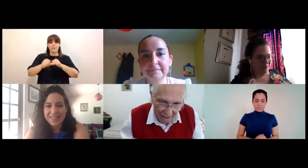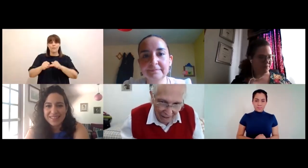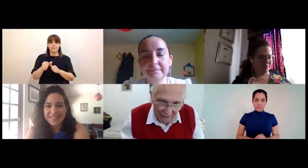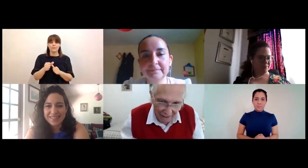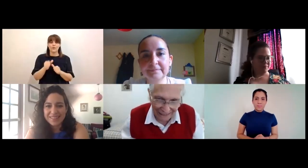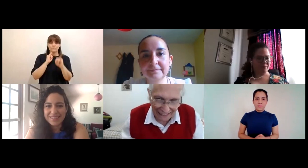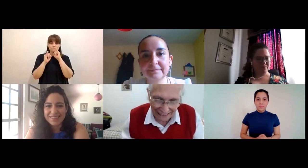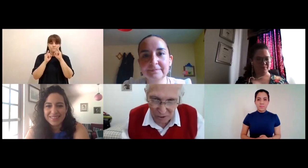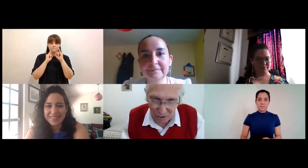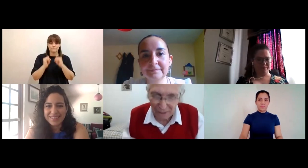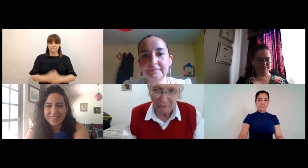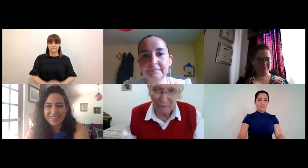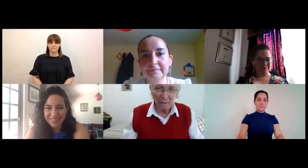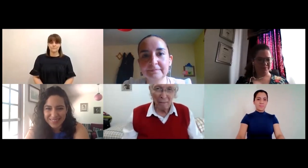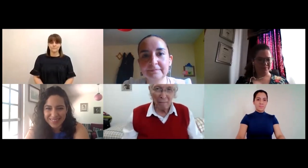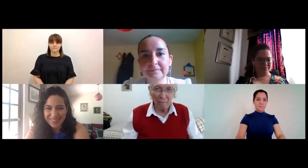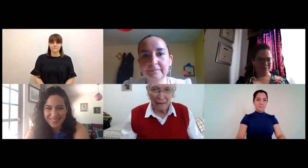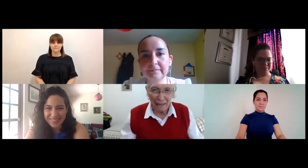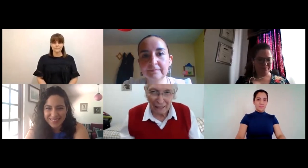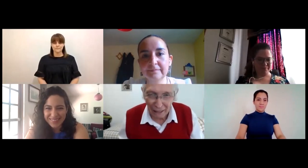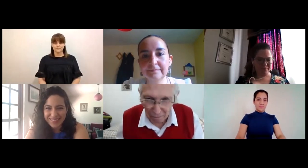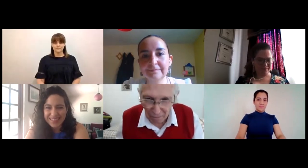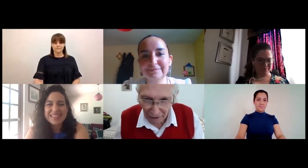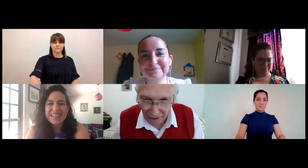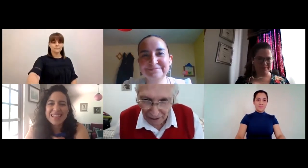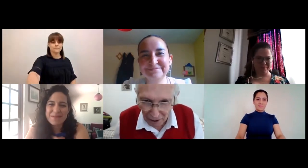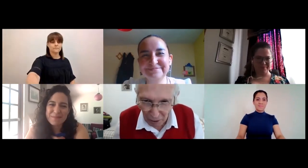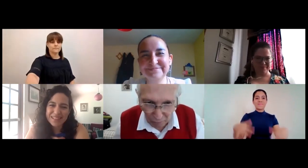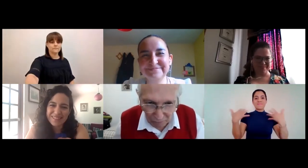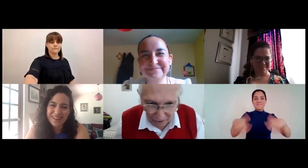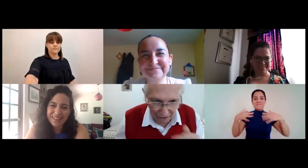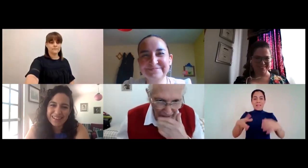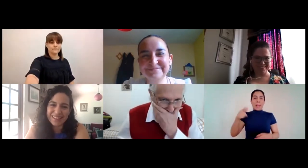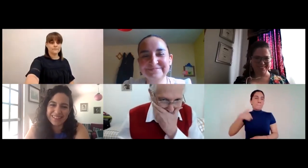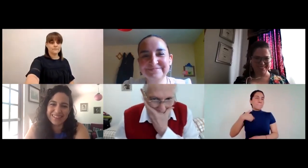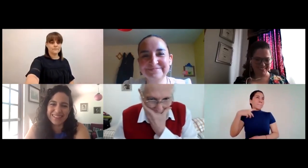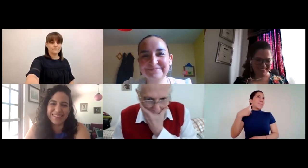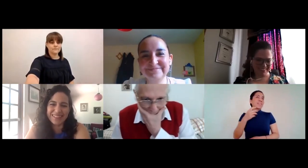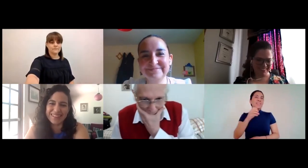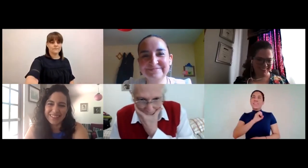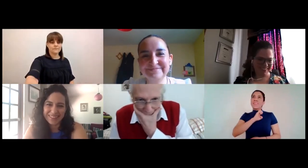detesto que a mí me lean mi ridículum vite ya sé me pasa igual